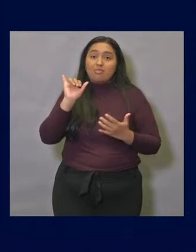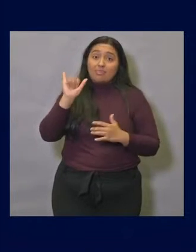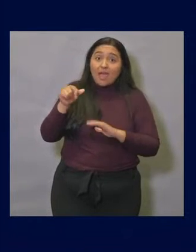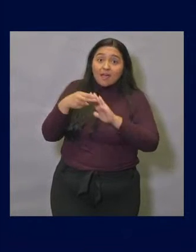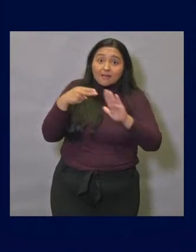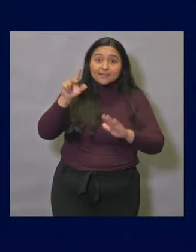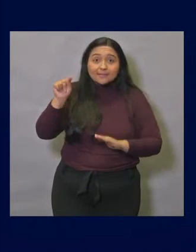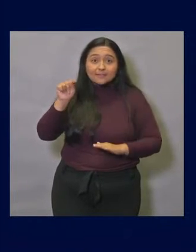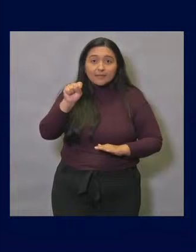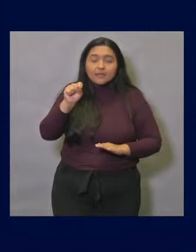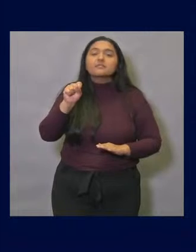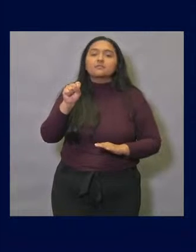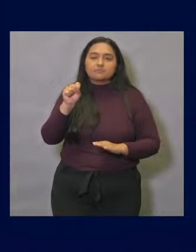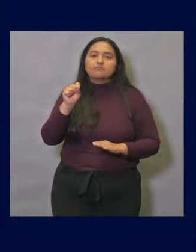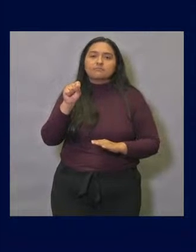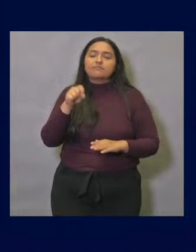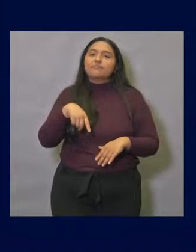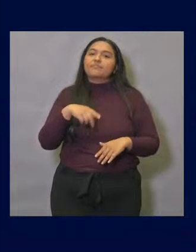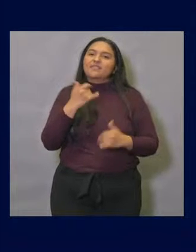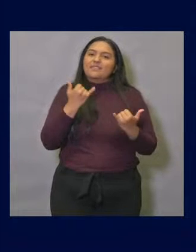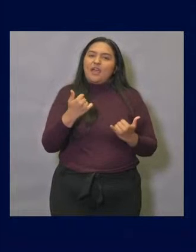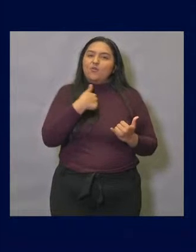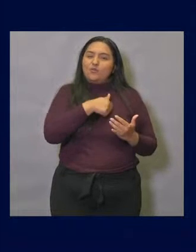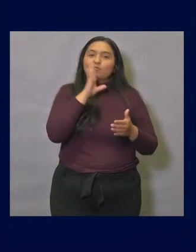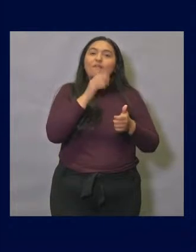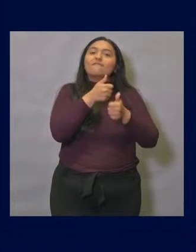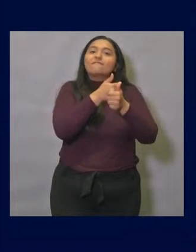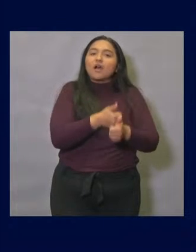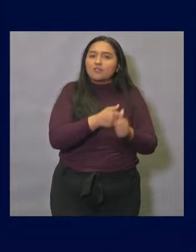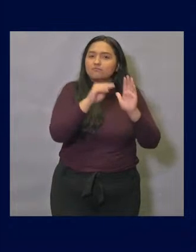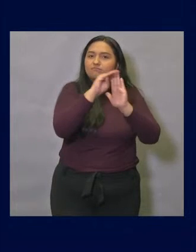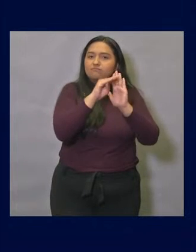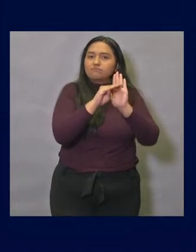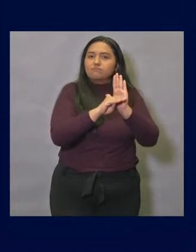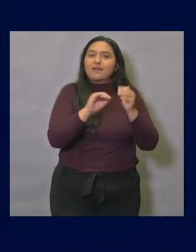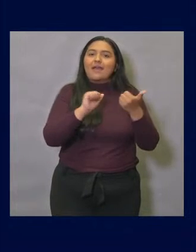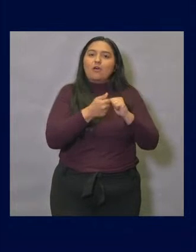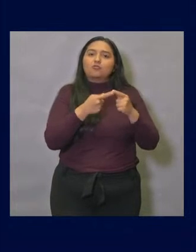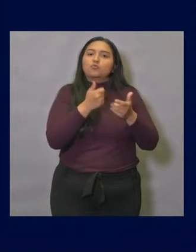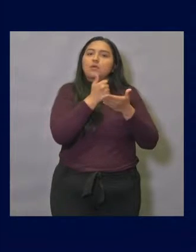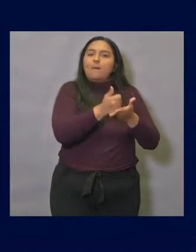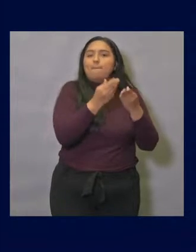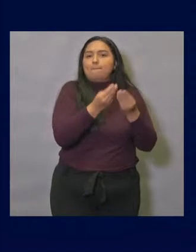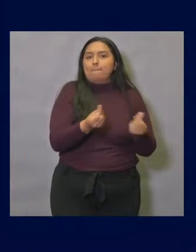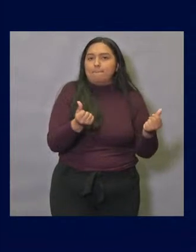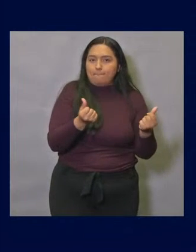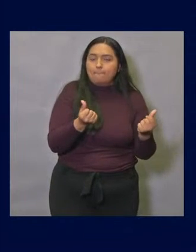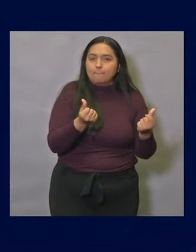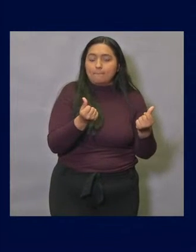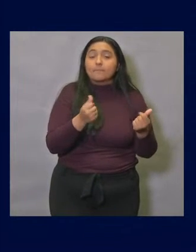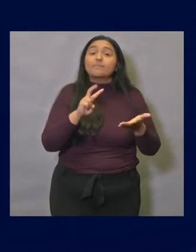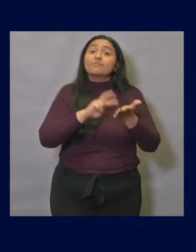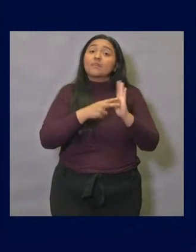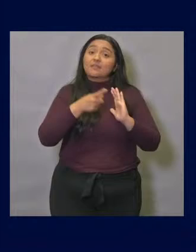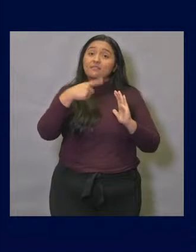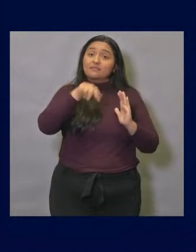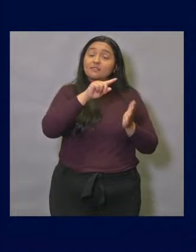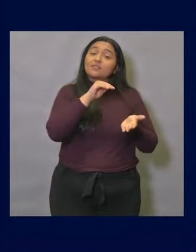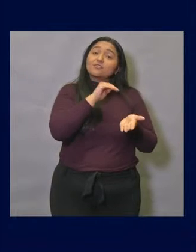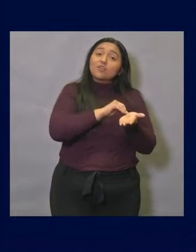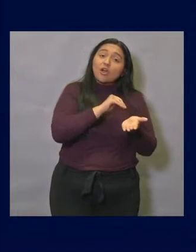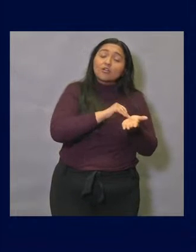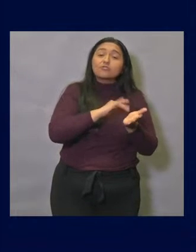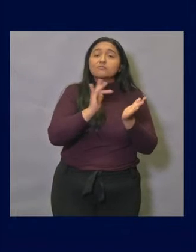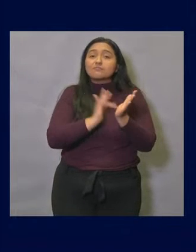y conocer la guía clínica actualizada para el tratamiento. Esto significa que los médicos que atienden a pacientes con síntomas